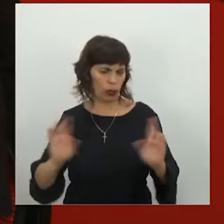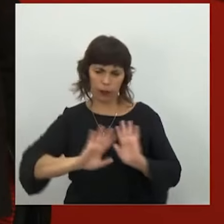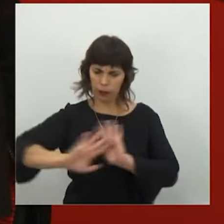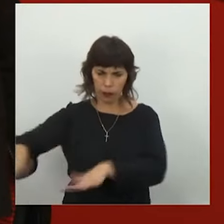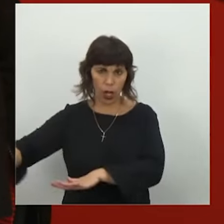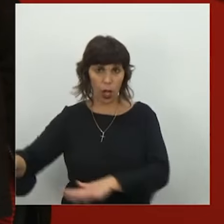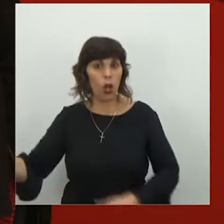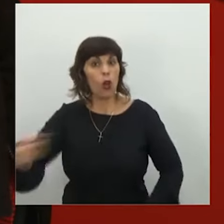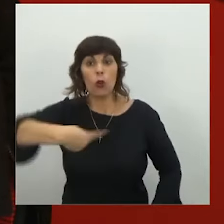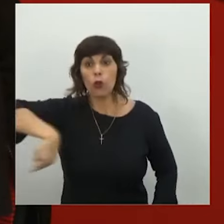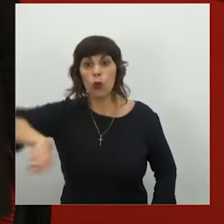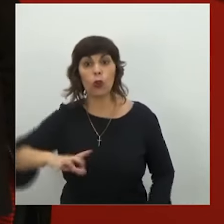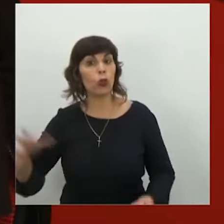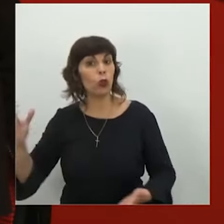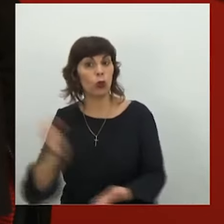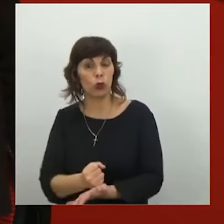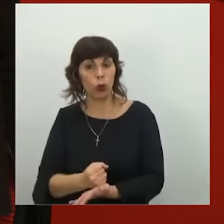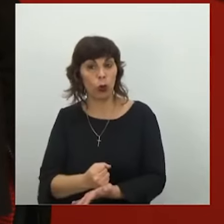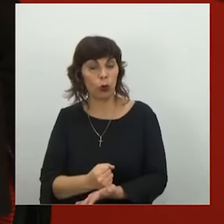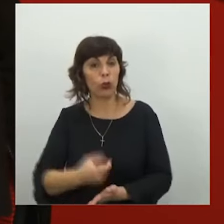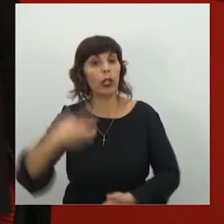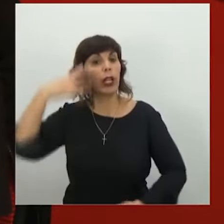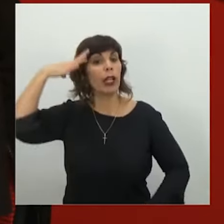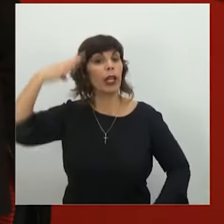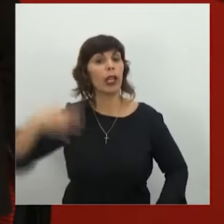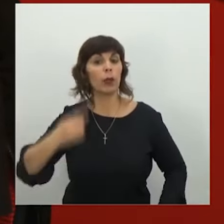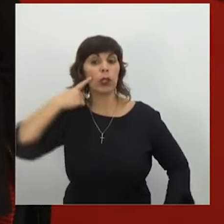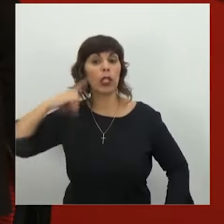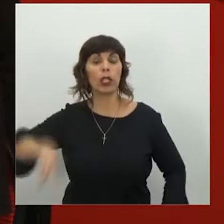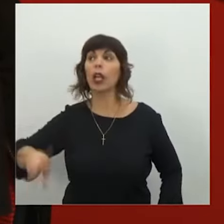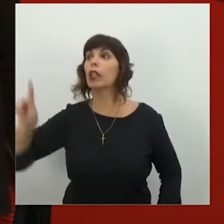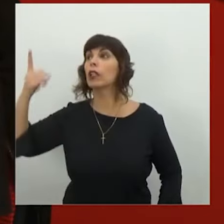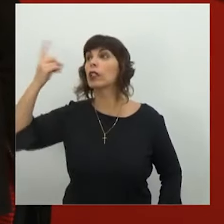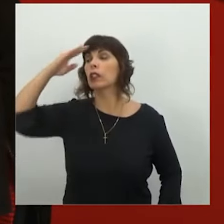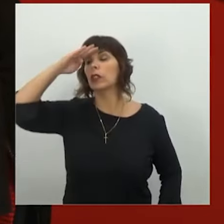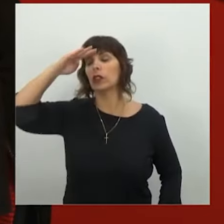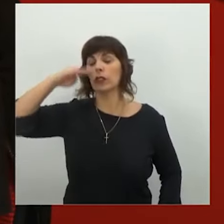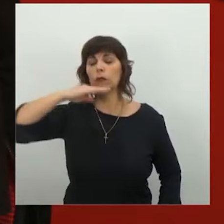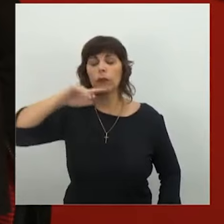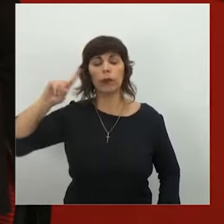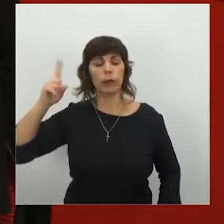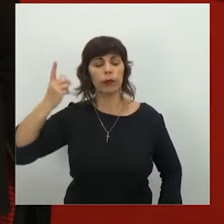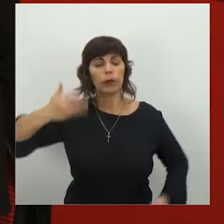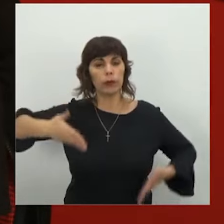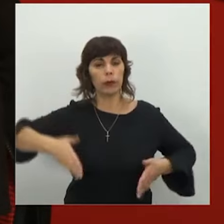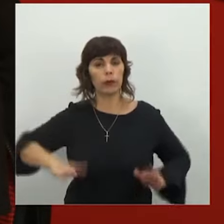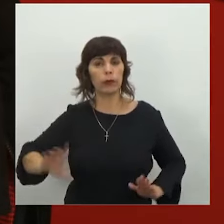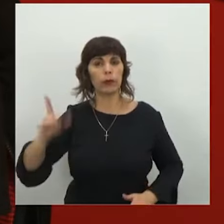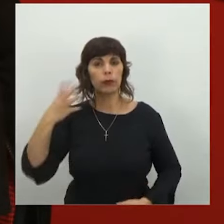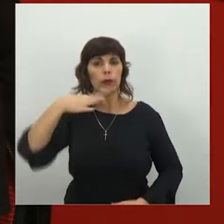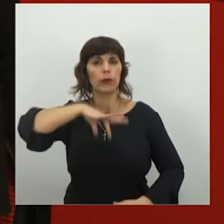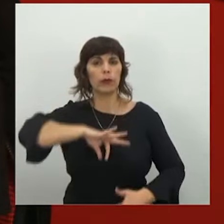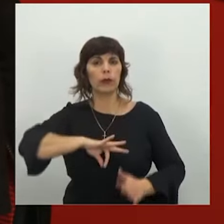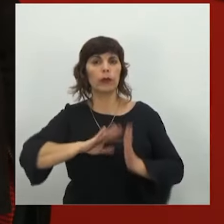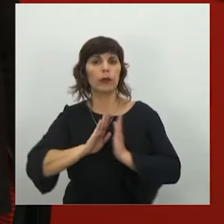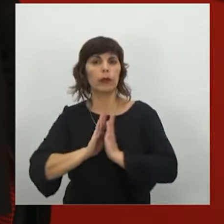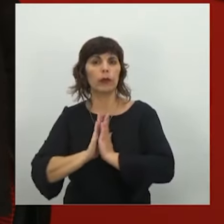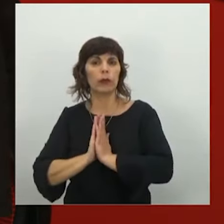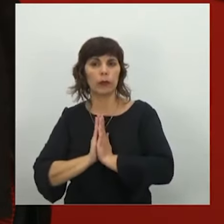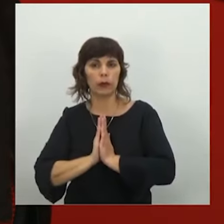Todos nosotros creemos en Dios el Padre, Dios el Hijo y Dios el